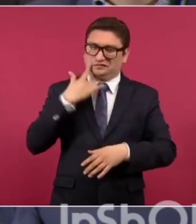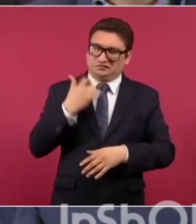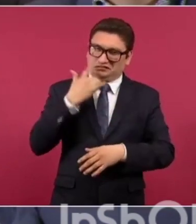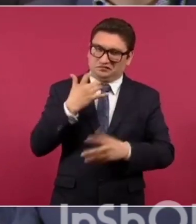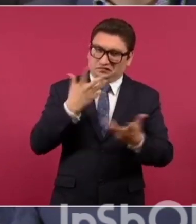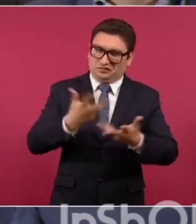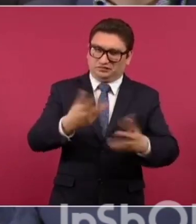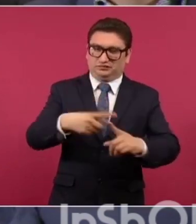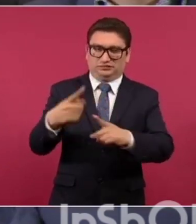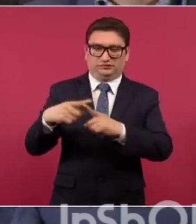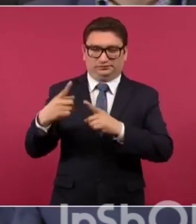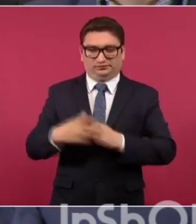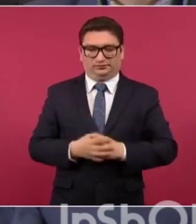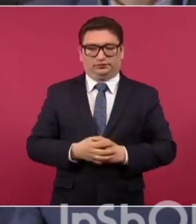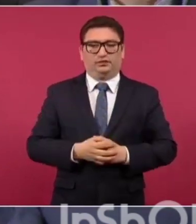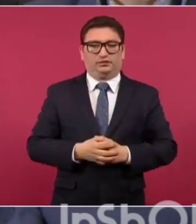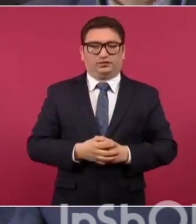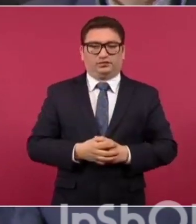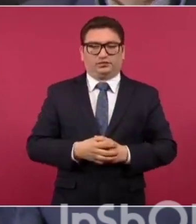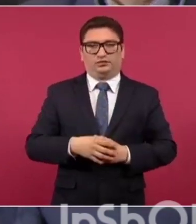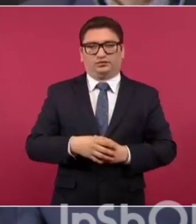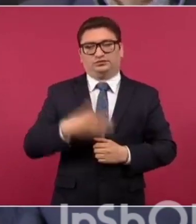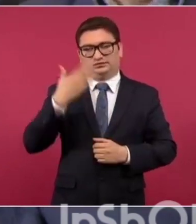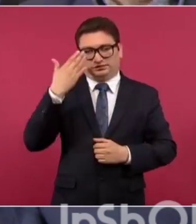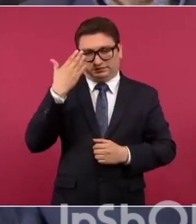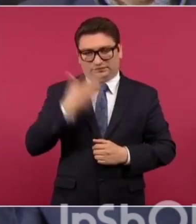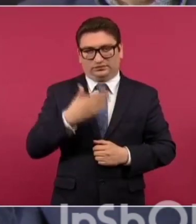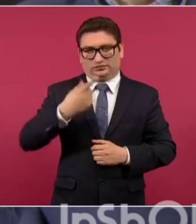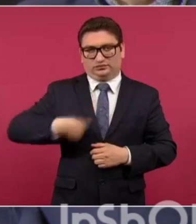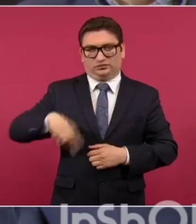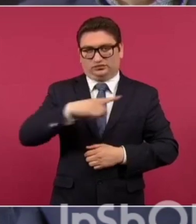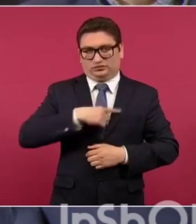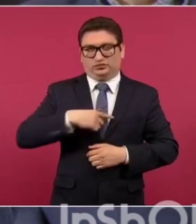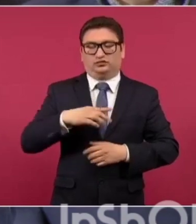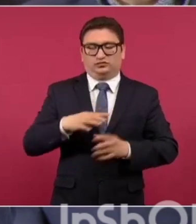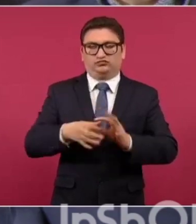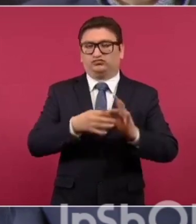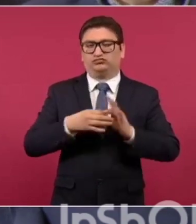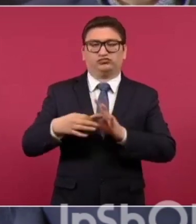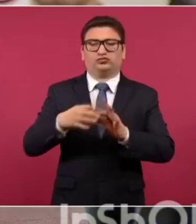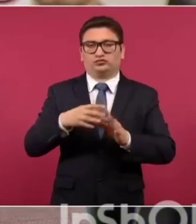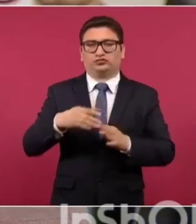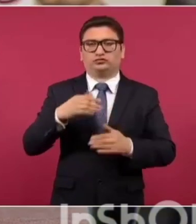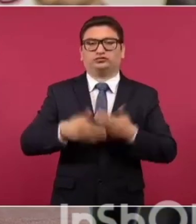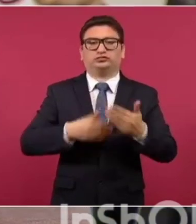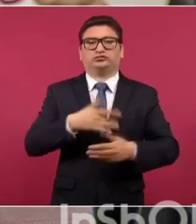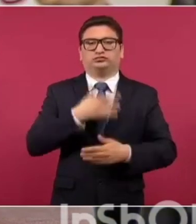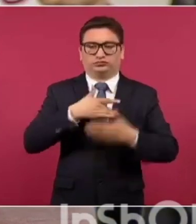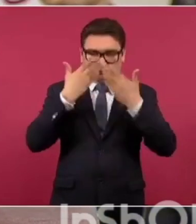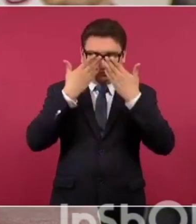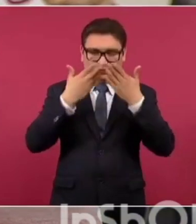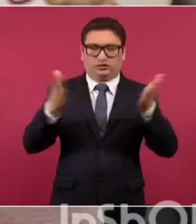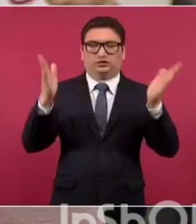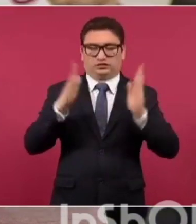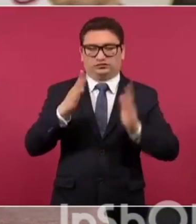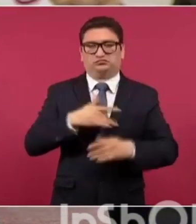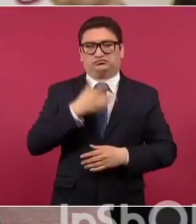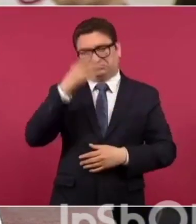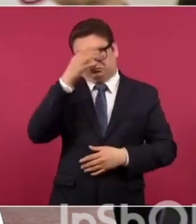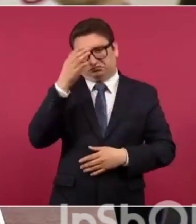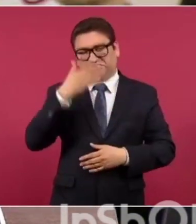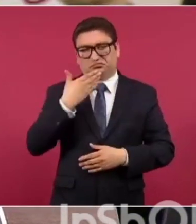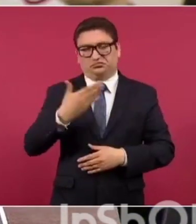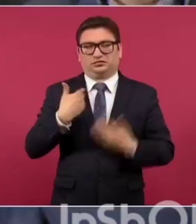está haciendo. Hoy, el tripartismo sin duda alguna da una muestra de que está consciente, maduro y responsable de